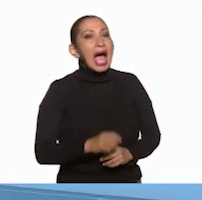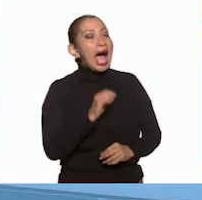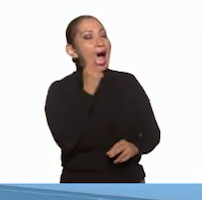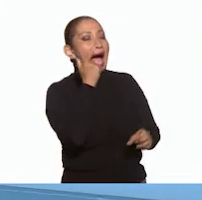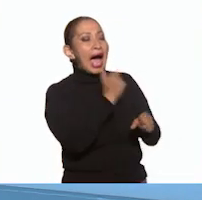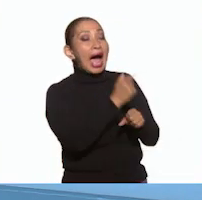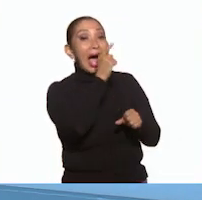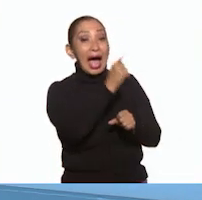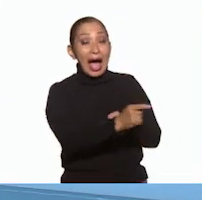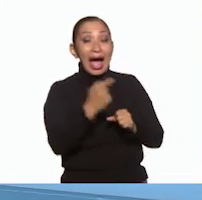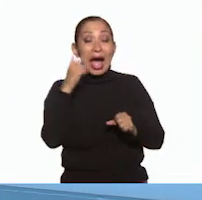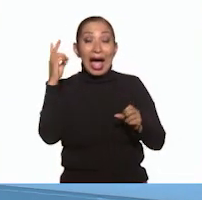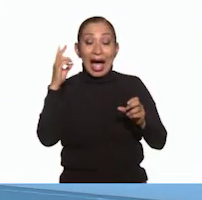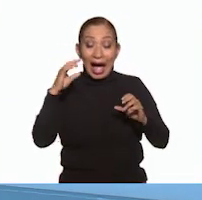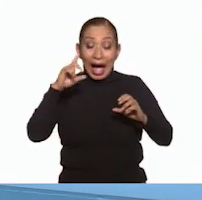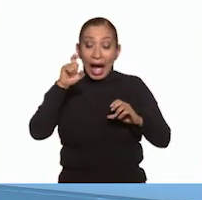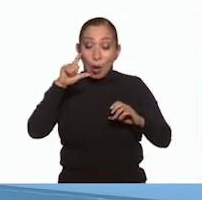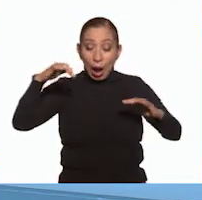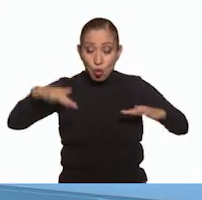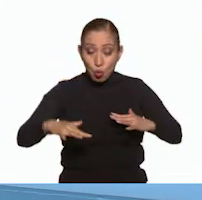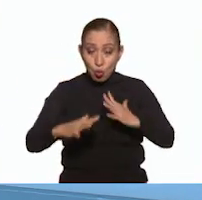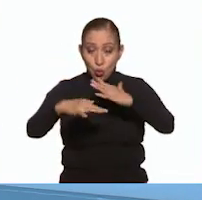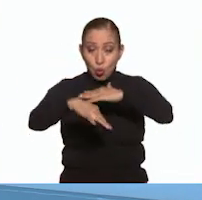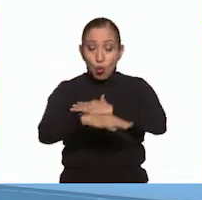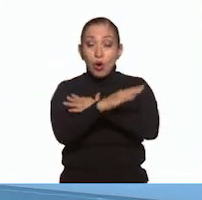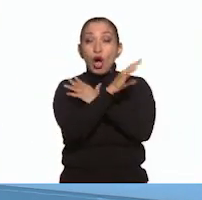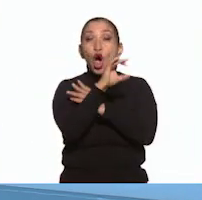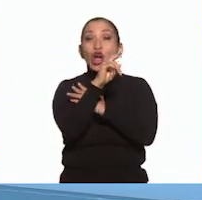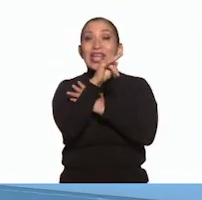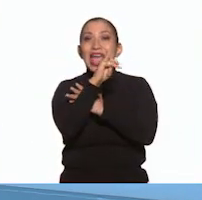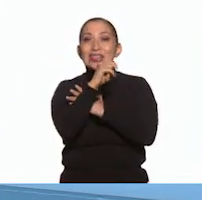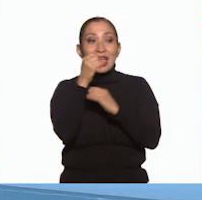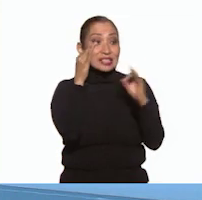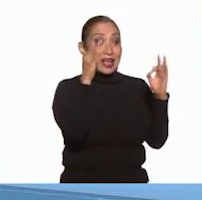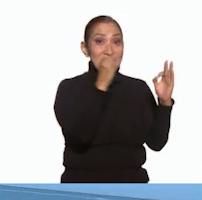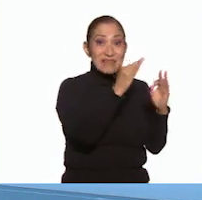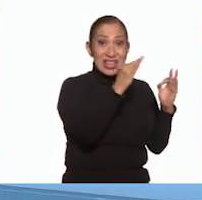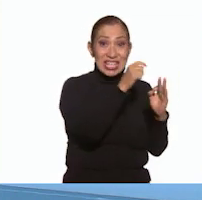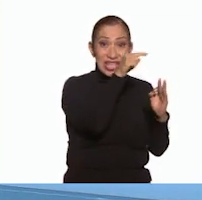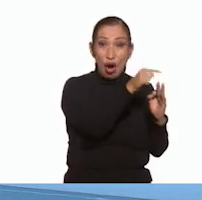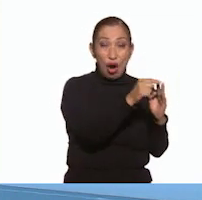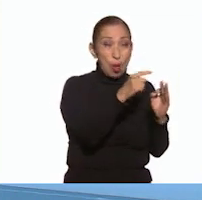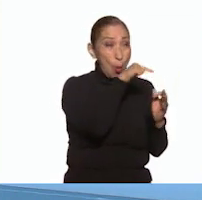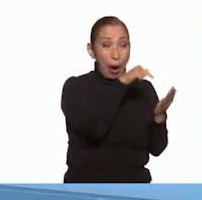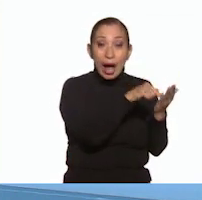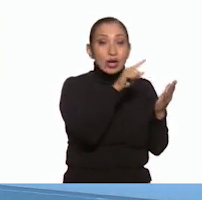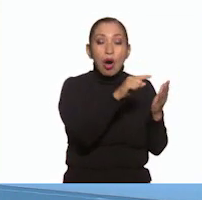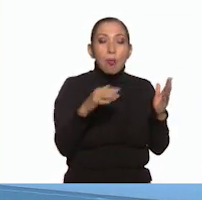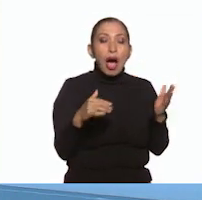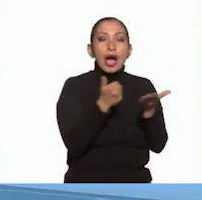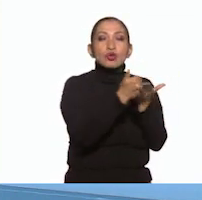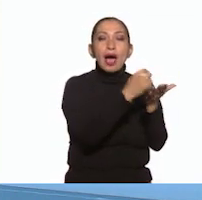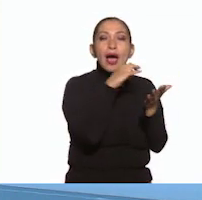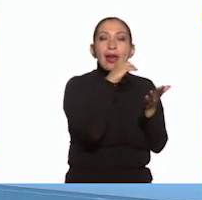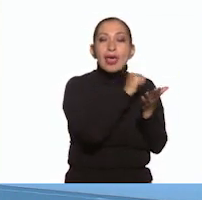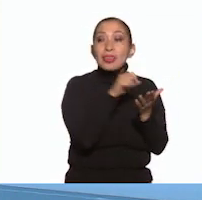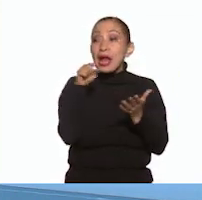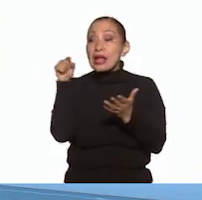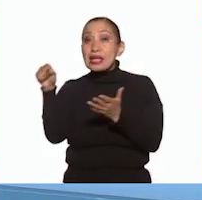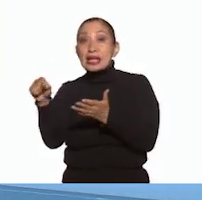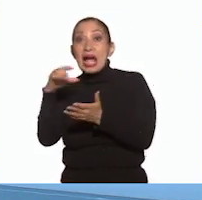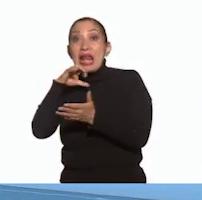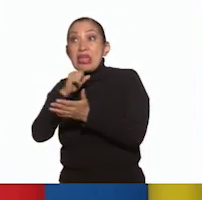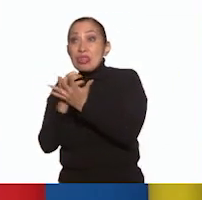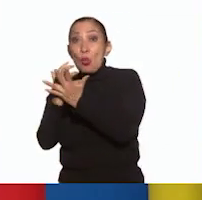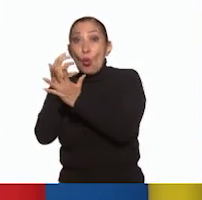que las corrientes marinas hacen que los climas fríos no sean tan fríos y que los climas cálidos no sean tan